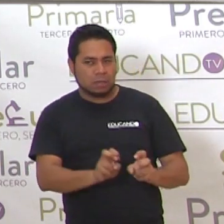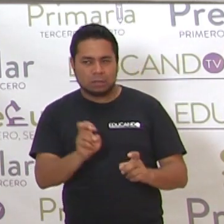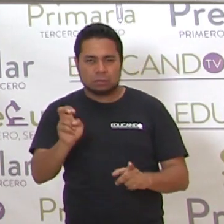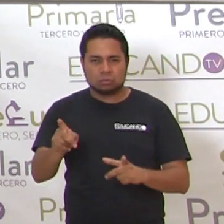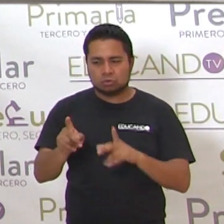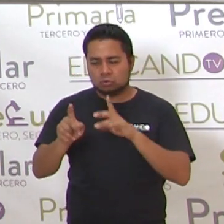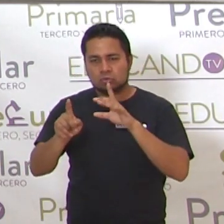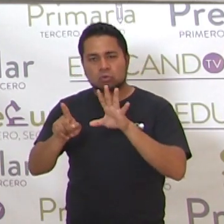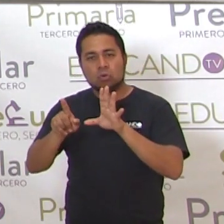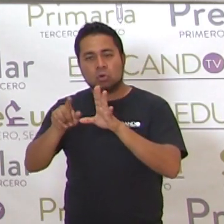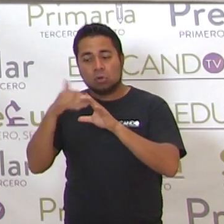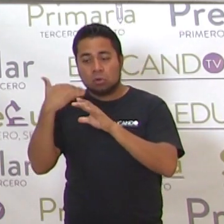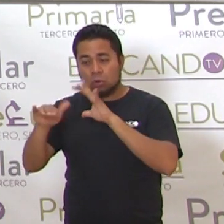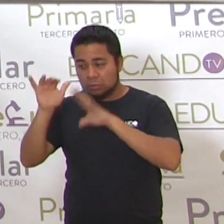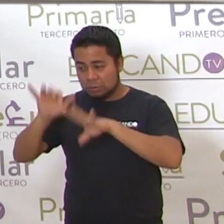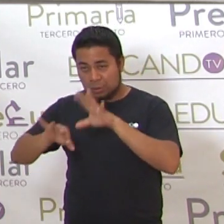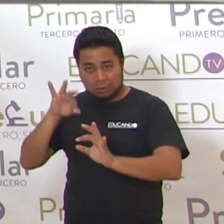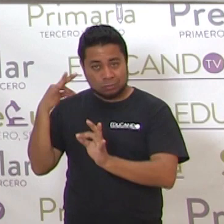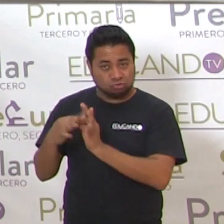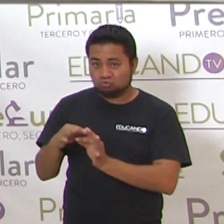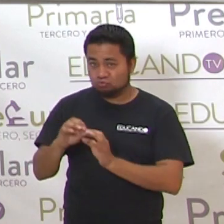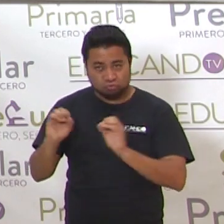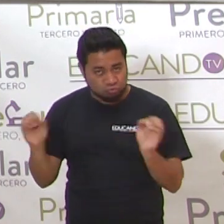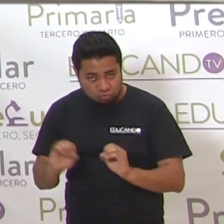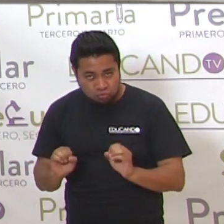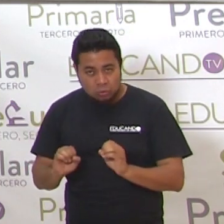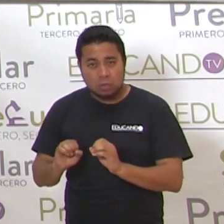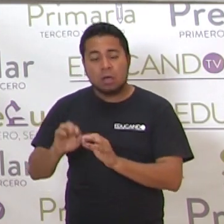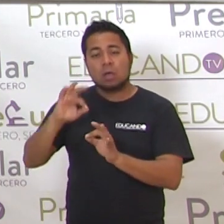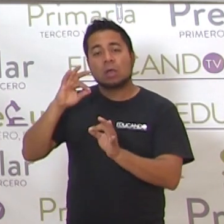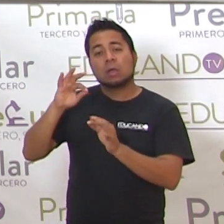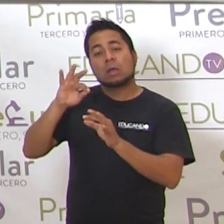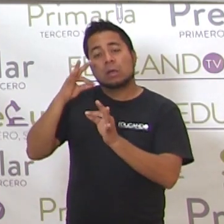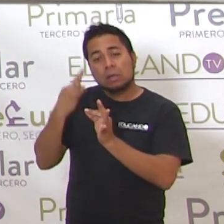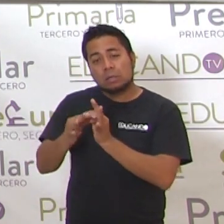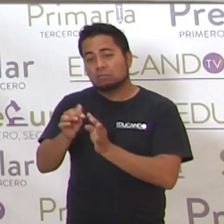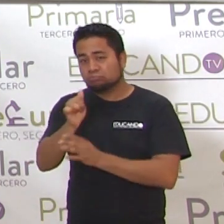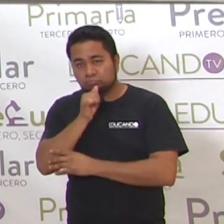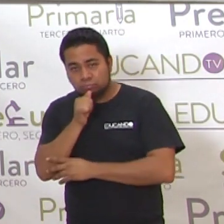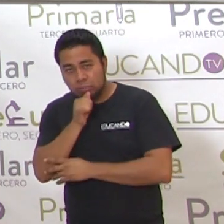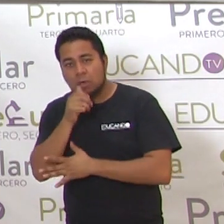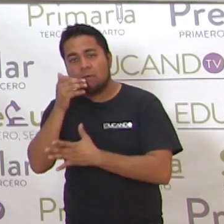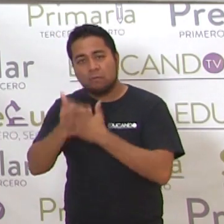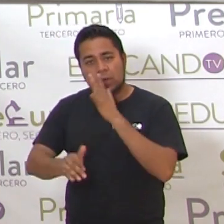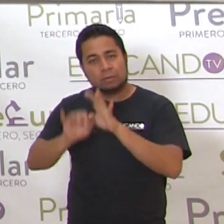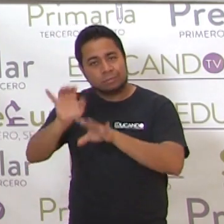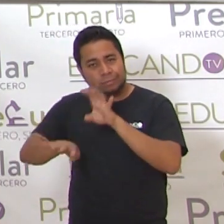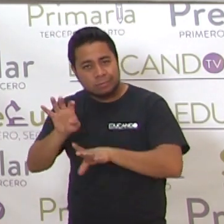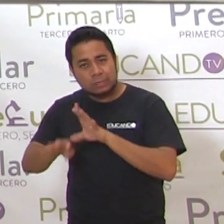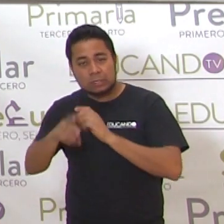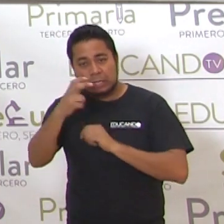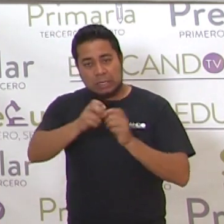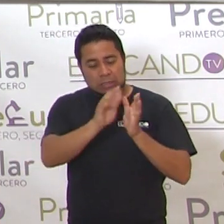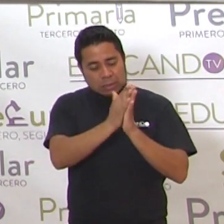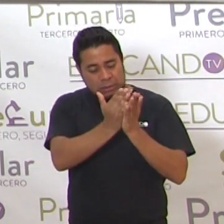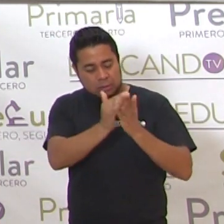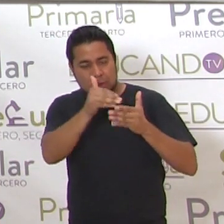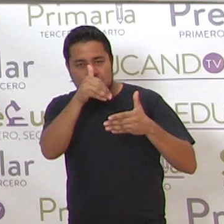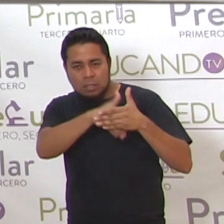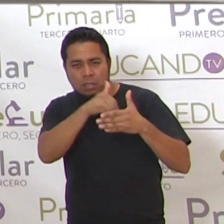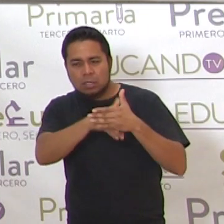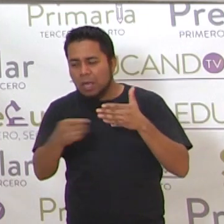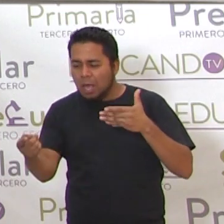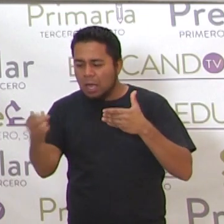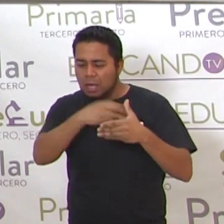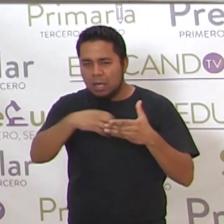no están terminados correos que faltan por redactar se y que esta carpetita te va a ayudar a